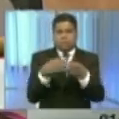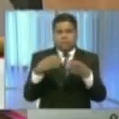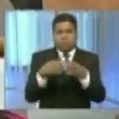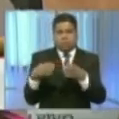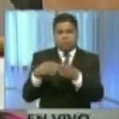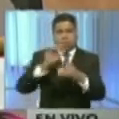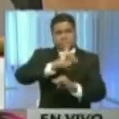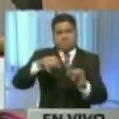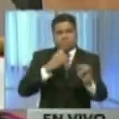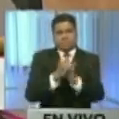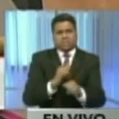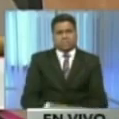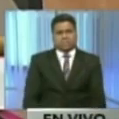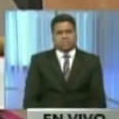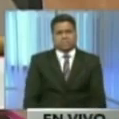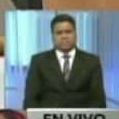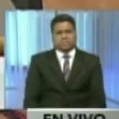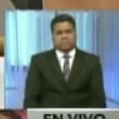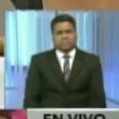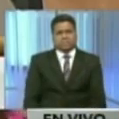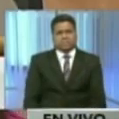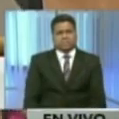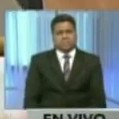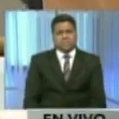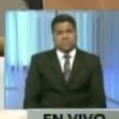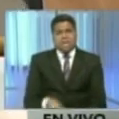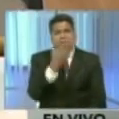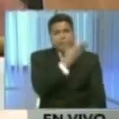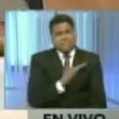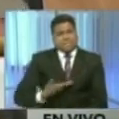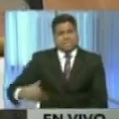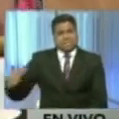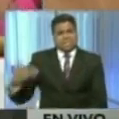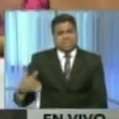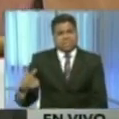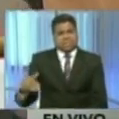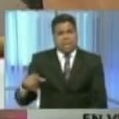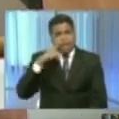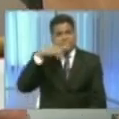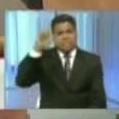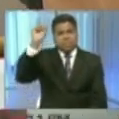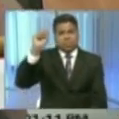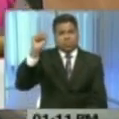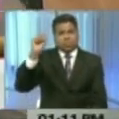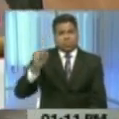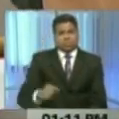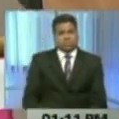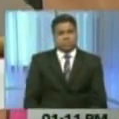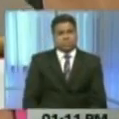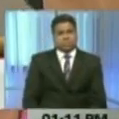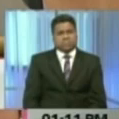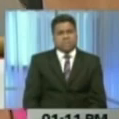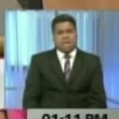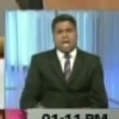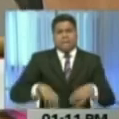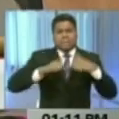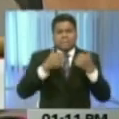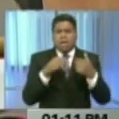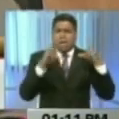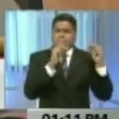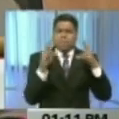internacional. Y el presidente Maduro ha propiciado una iniciativa de